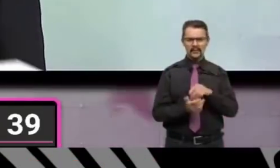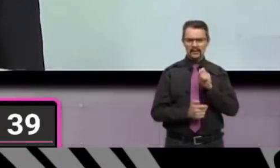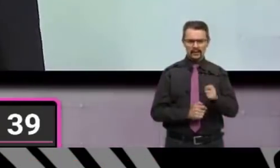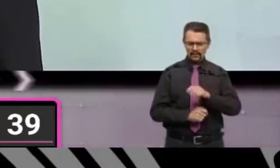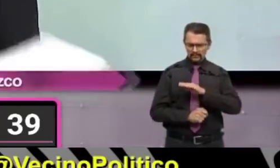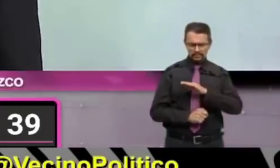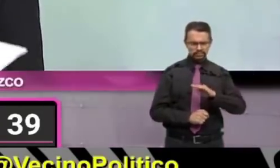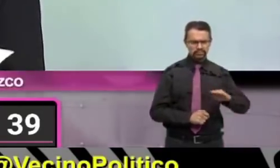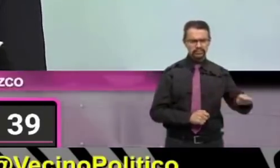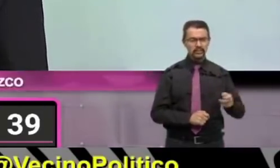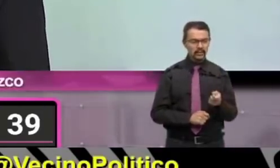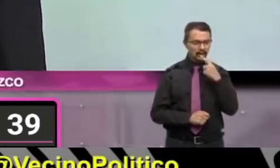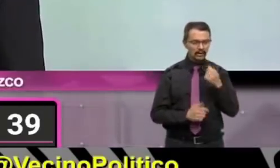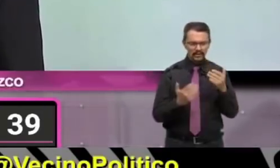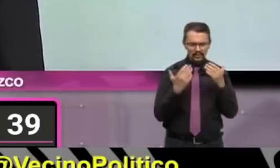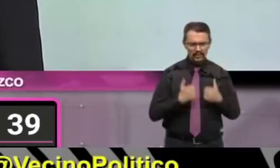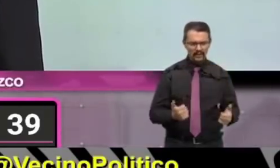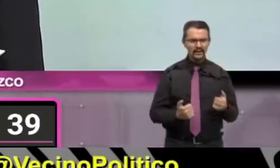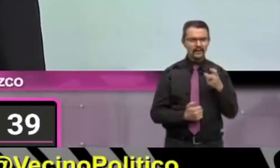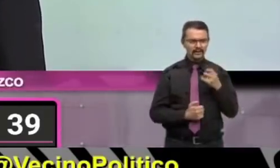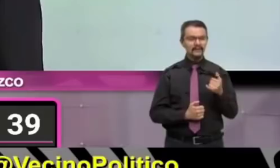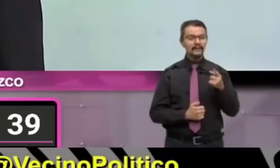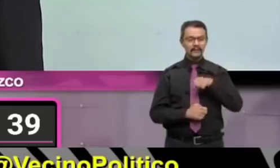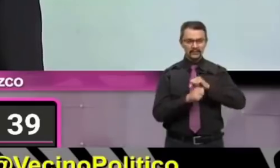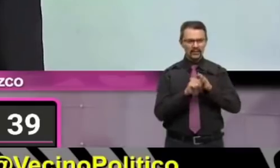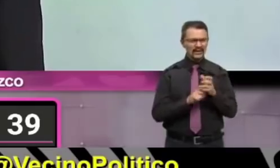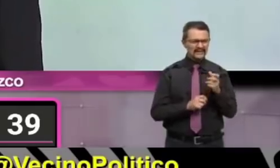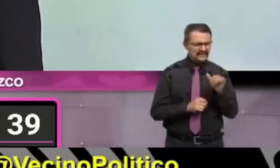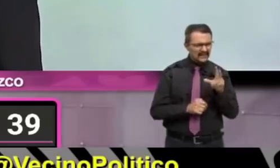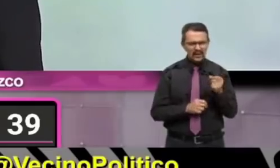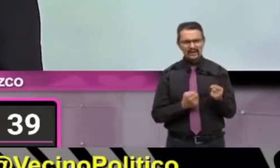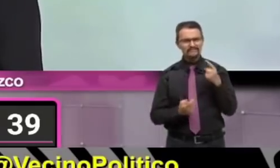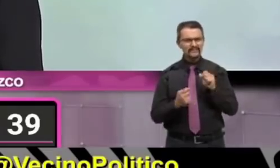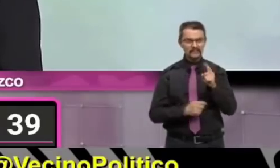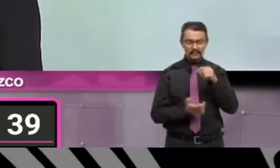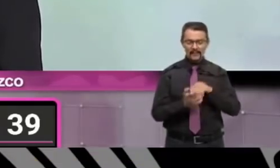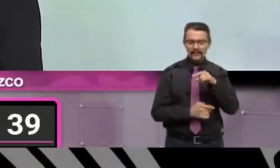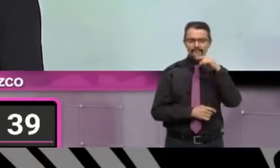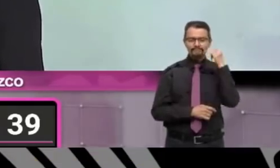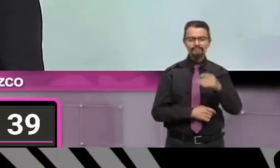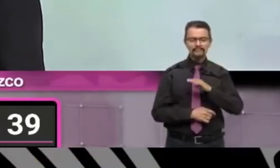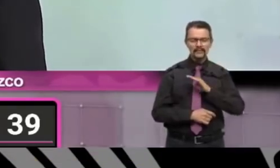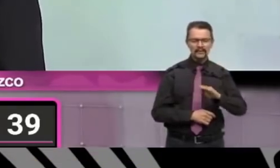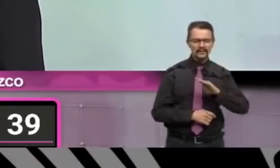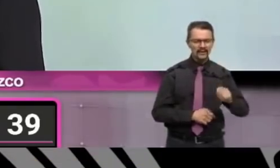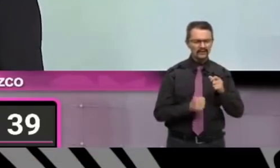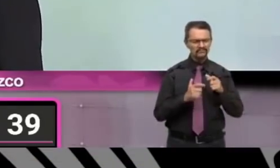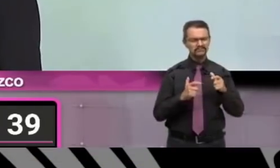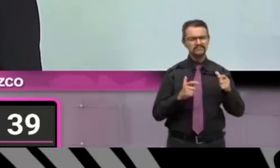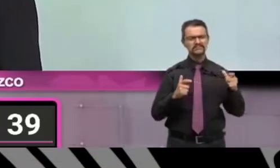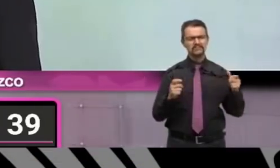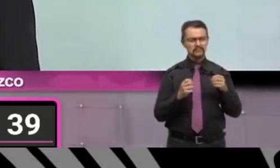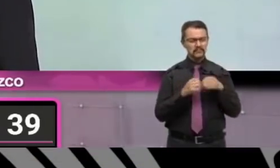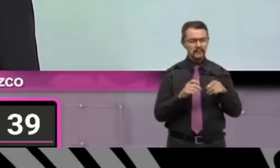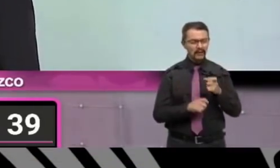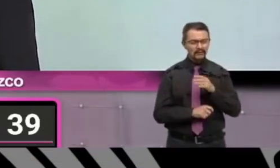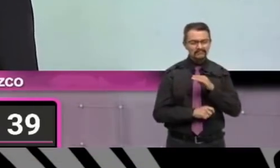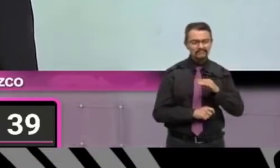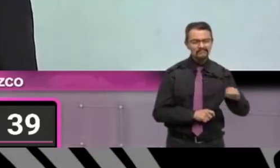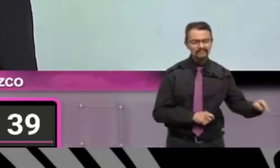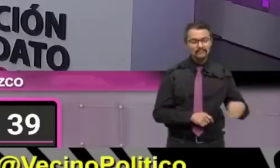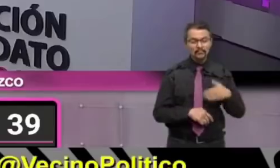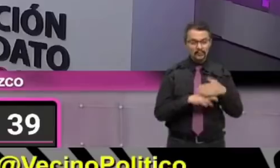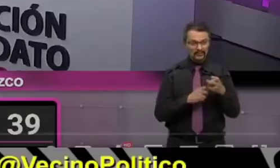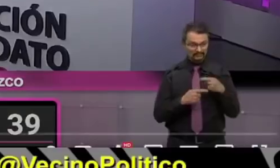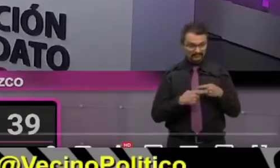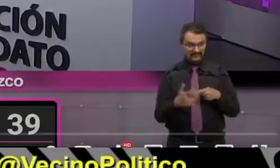sin medicamentos, y ya no sabemos cuáles eran de COVID, cuáles no, pero hemos tenido los mexicanos unas graves pérdidas que les aseguro que lo van a recordar el 10 de abril. ¿Sí?